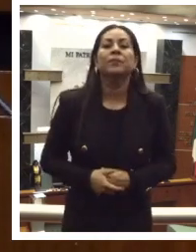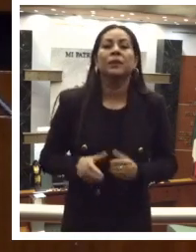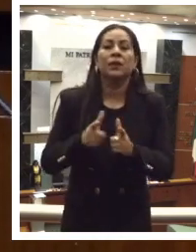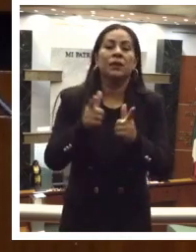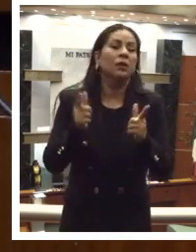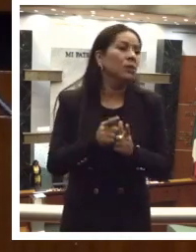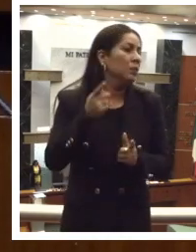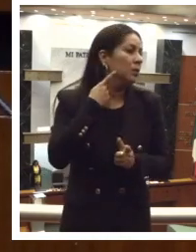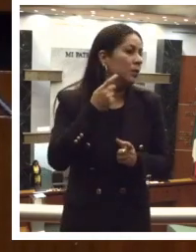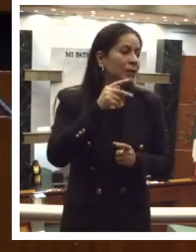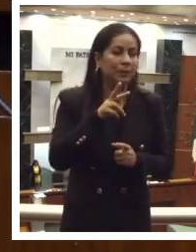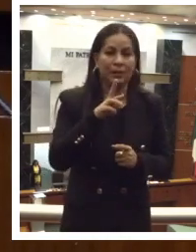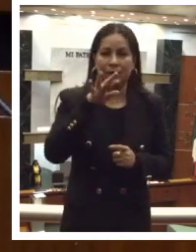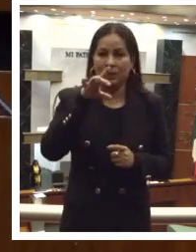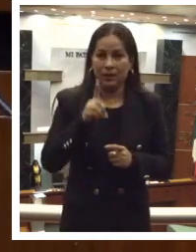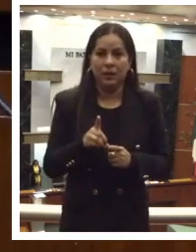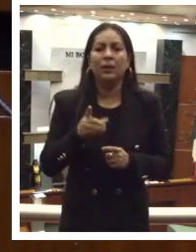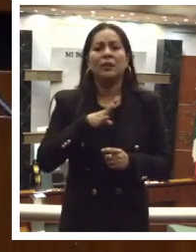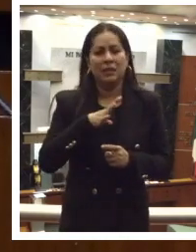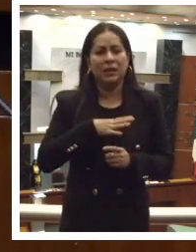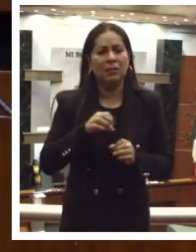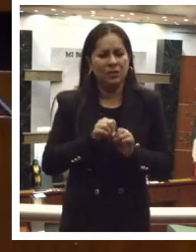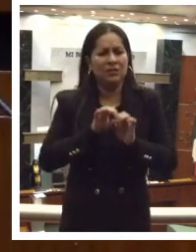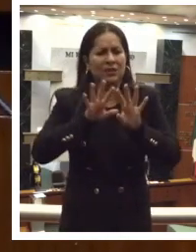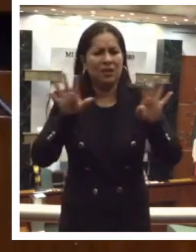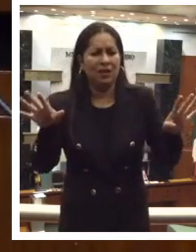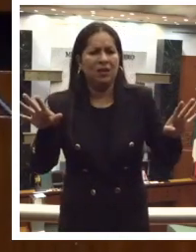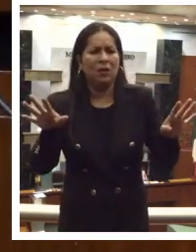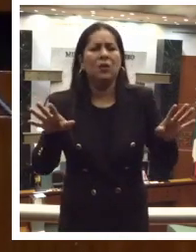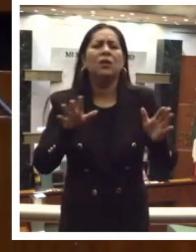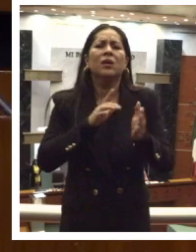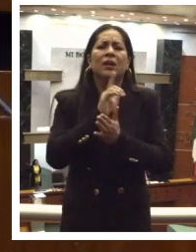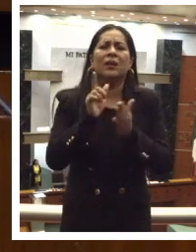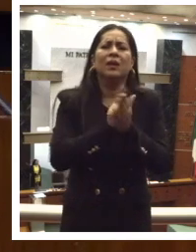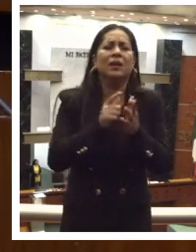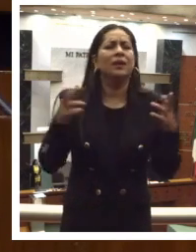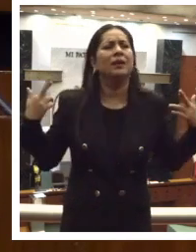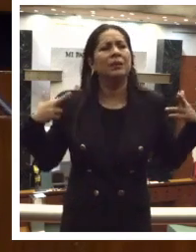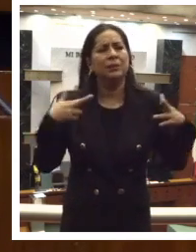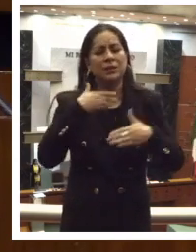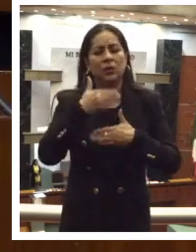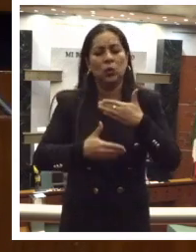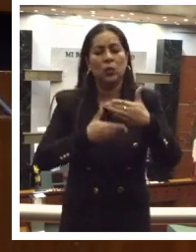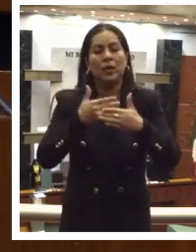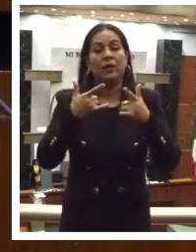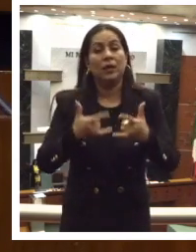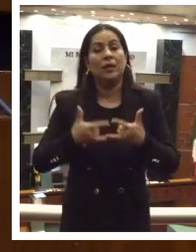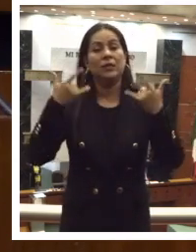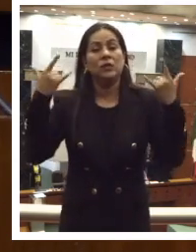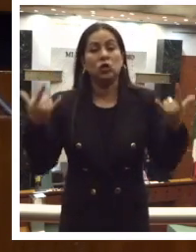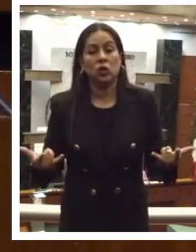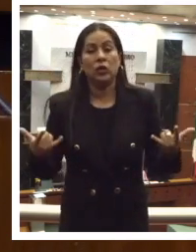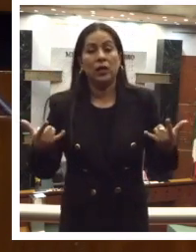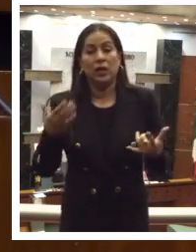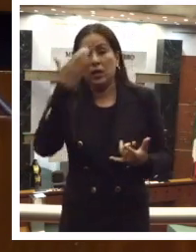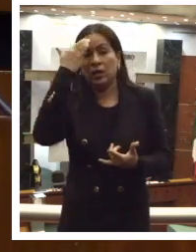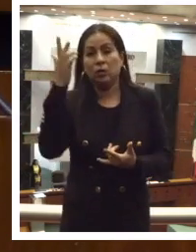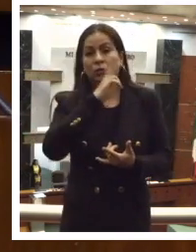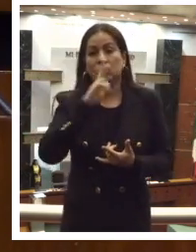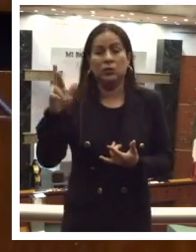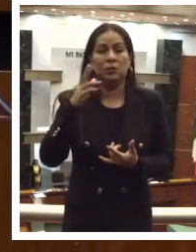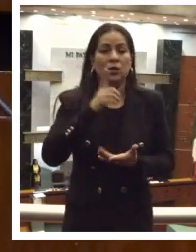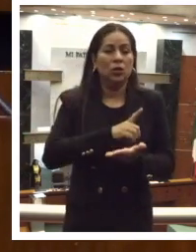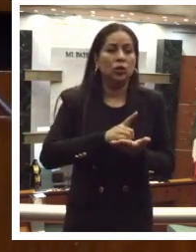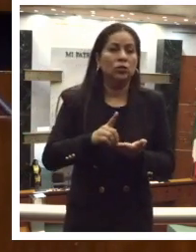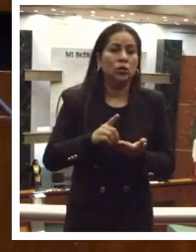grupo parlamentario del PRD tenemos claro que la reforma representa un avance histórico en el reconocimiento de